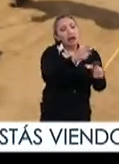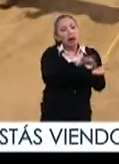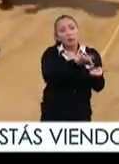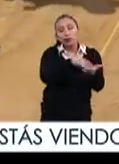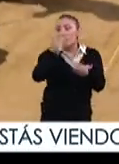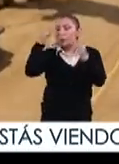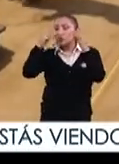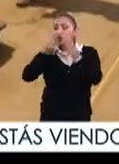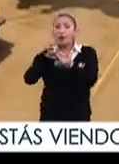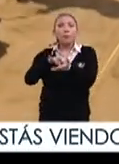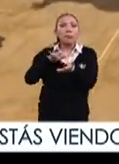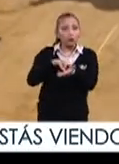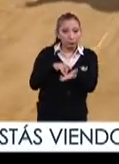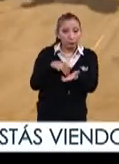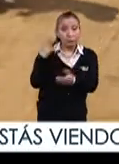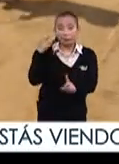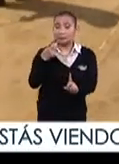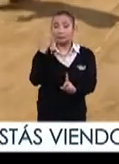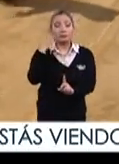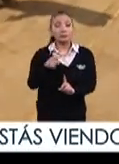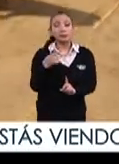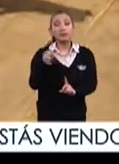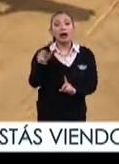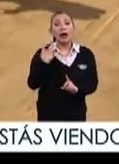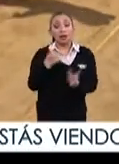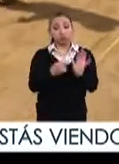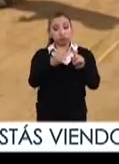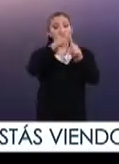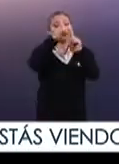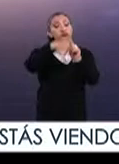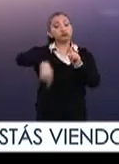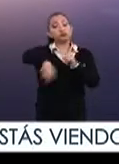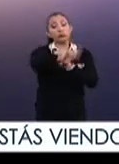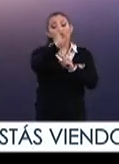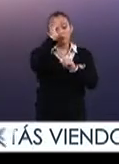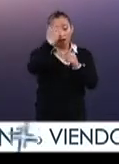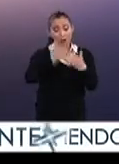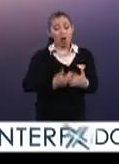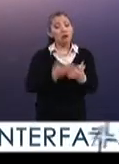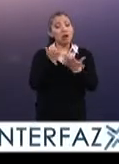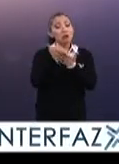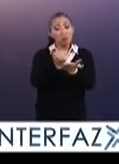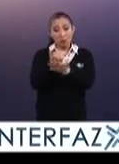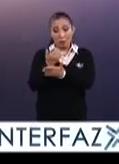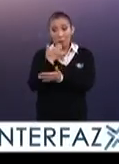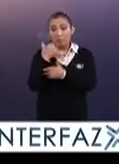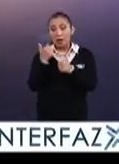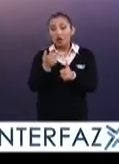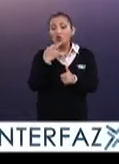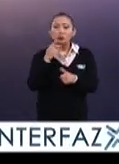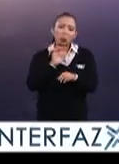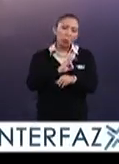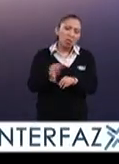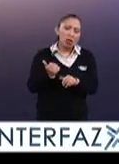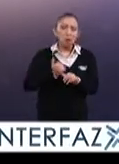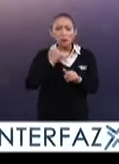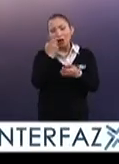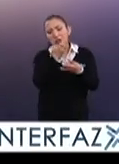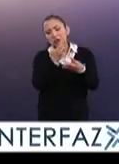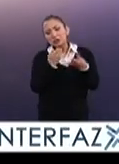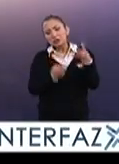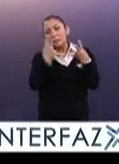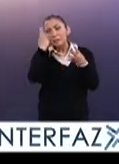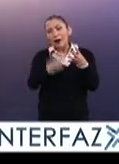y museográficas, con el objetivo de resaltar el papel de las tecnologías y los diversos usos que se le puede dar